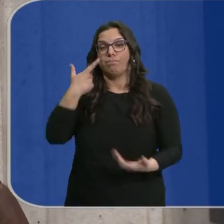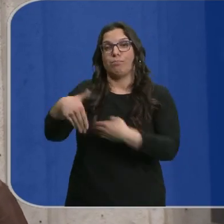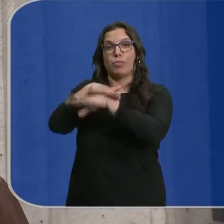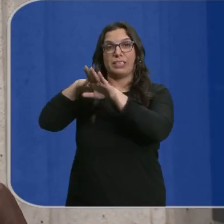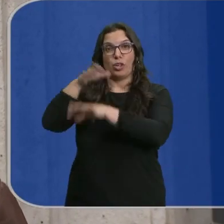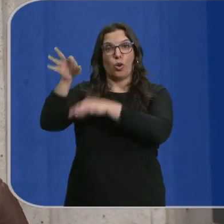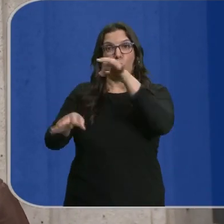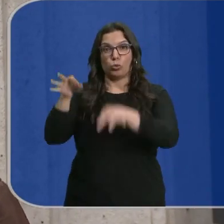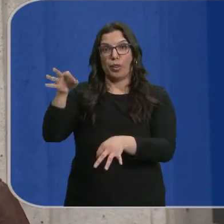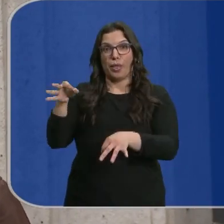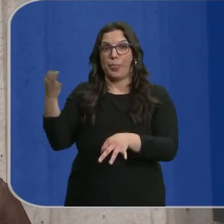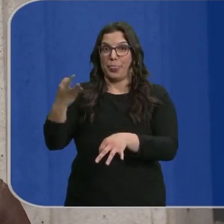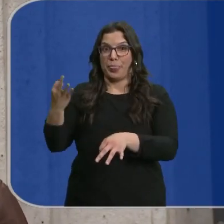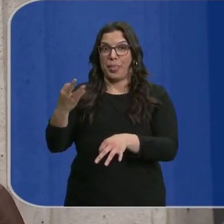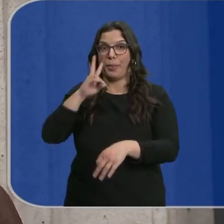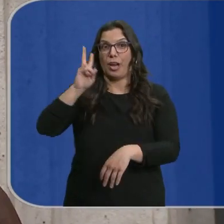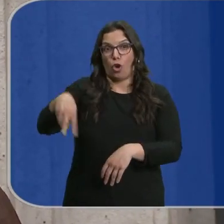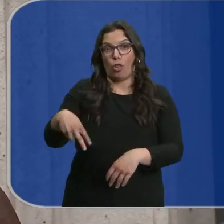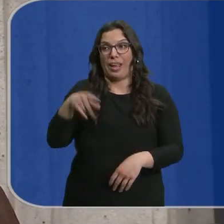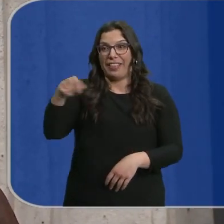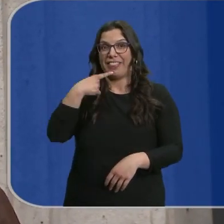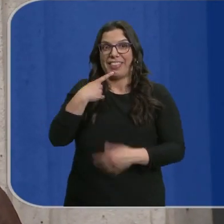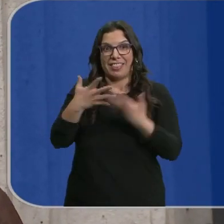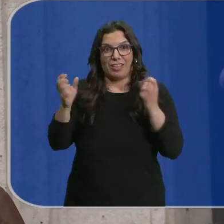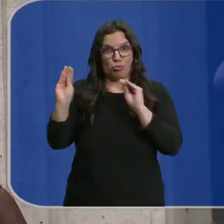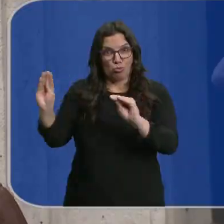Ministerio de Justicia salga adelante y reconozca sus palabras.